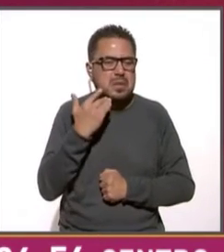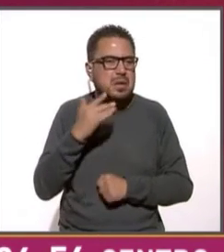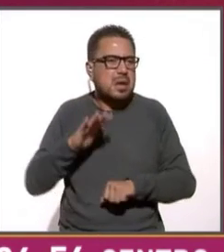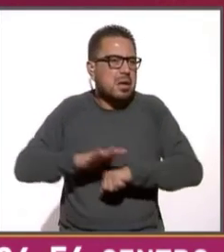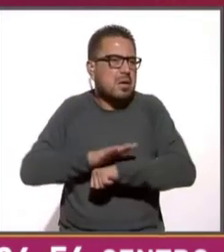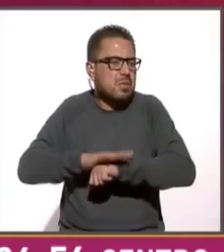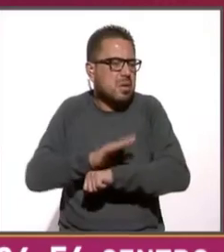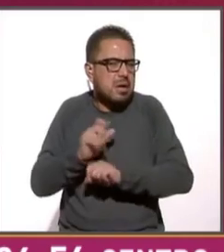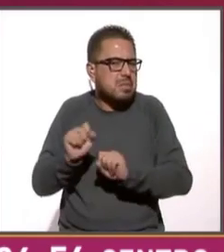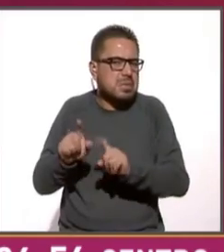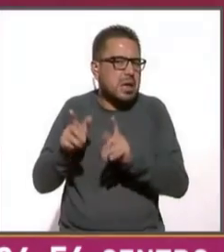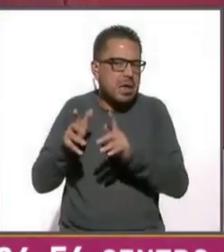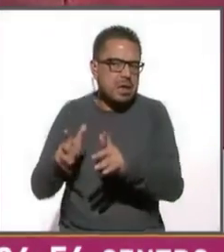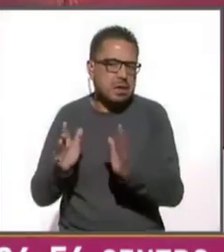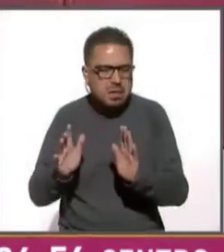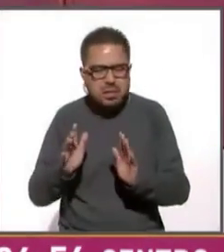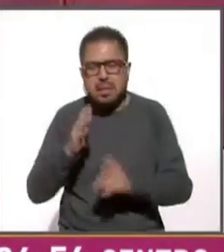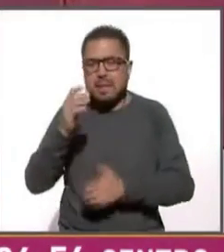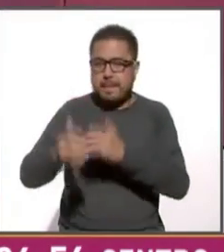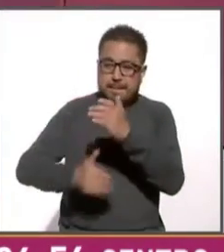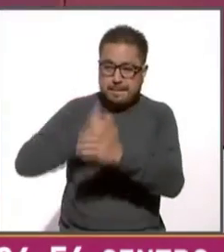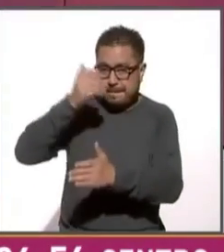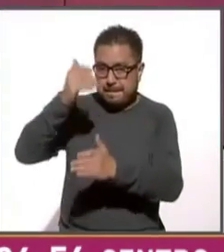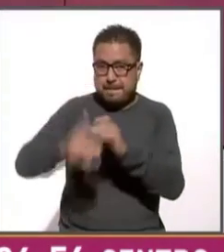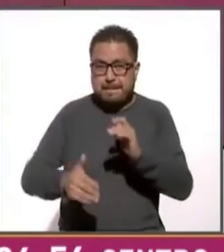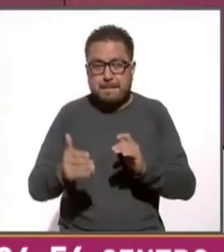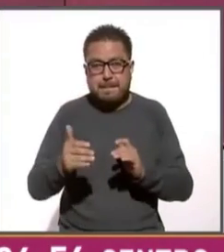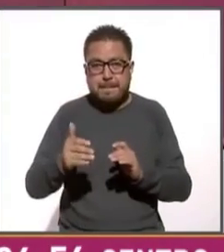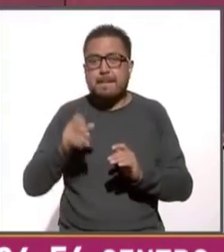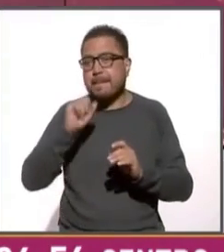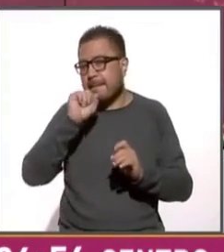cambio. Y finalmente